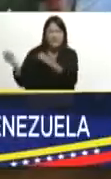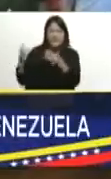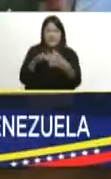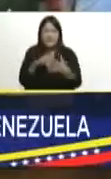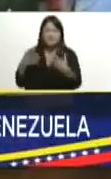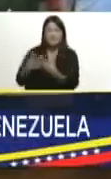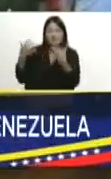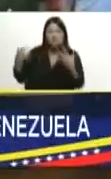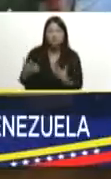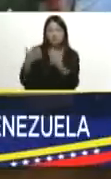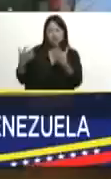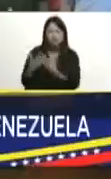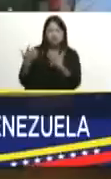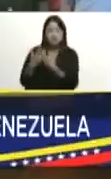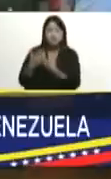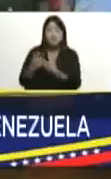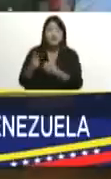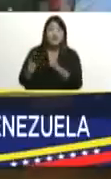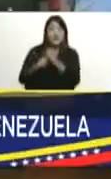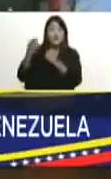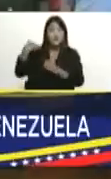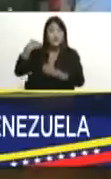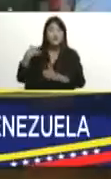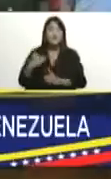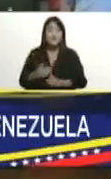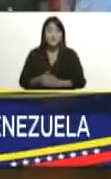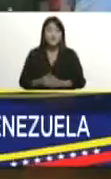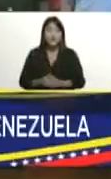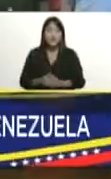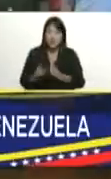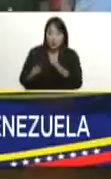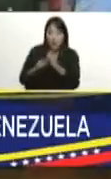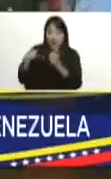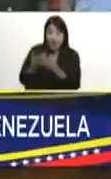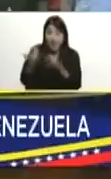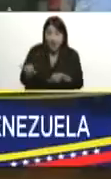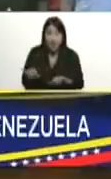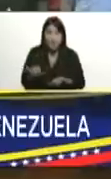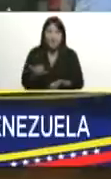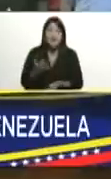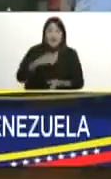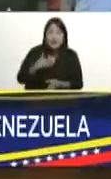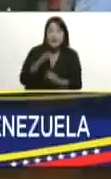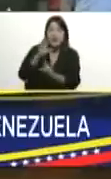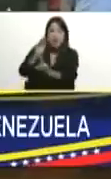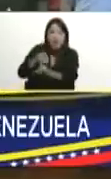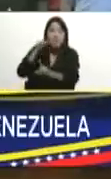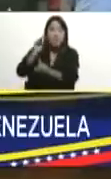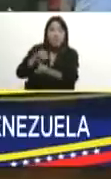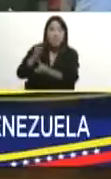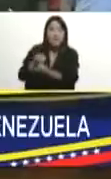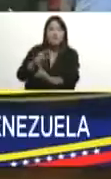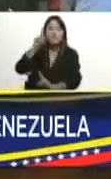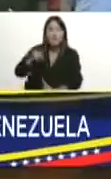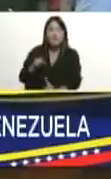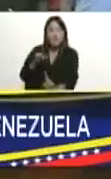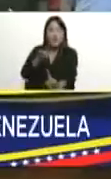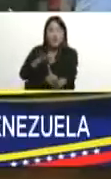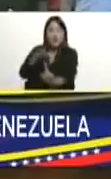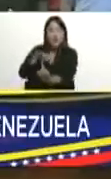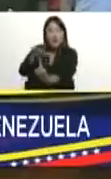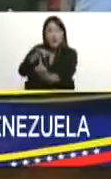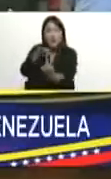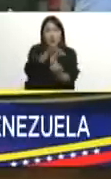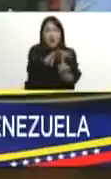del injerencismo, el intervencionismo, la incitación al odio, sobre todo la manipulación mediática